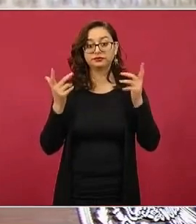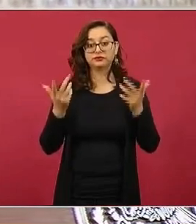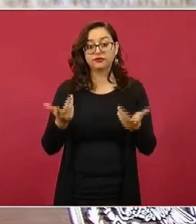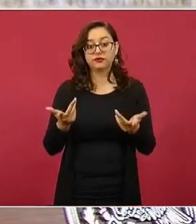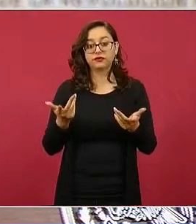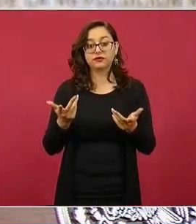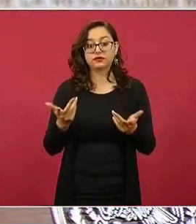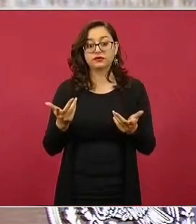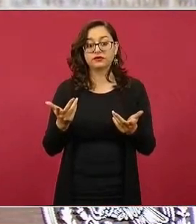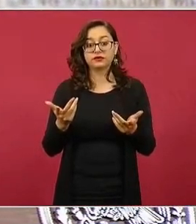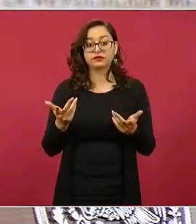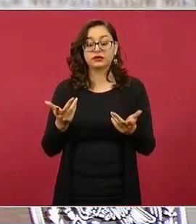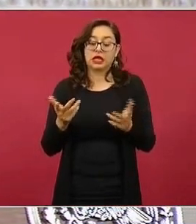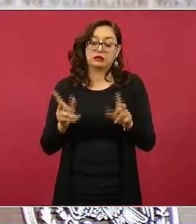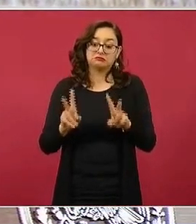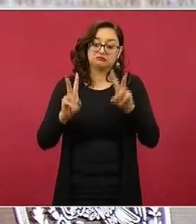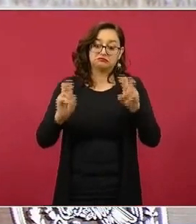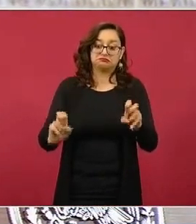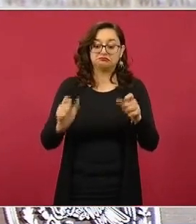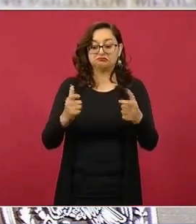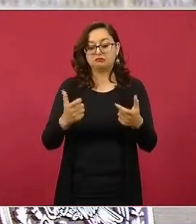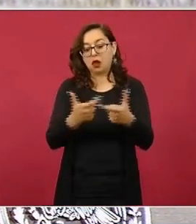del movimiento de transformación,